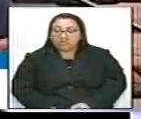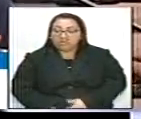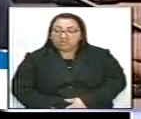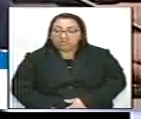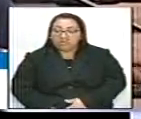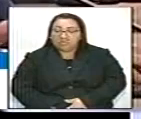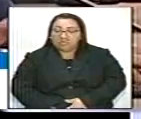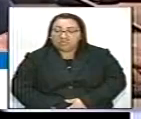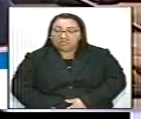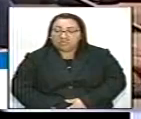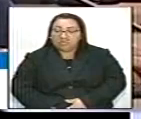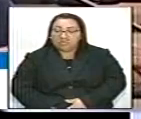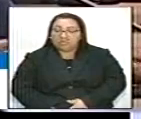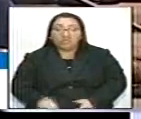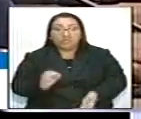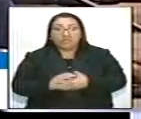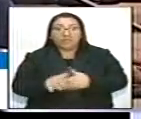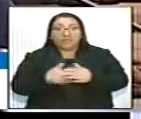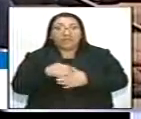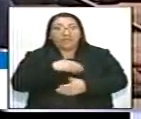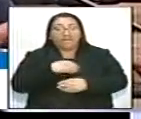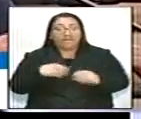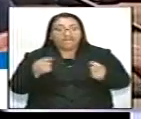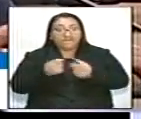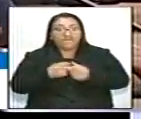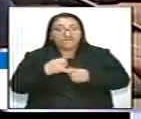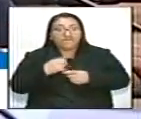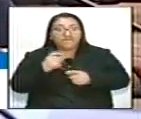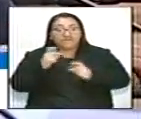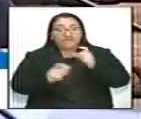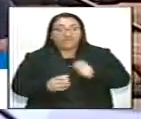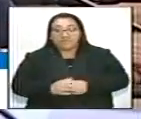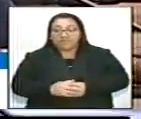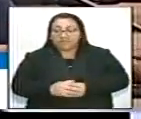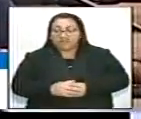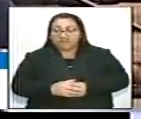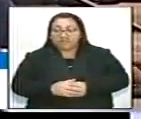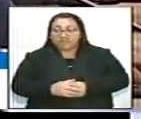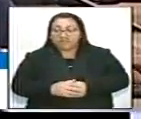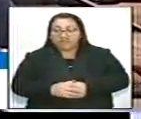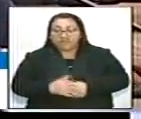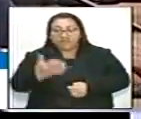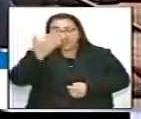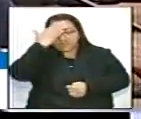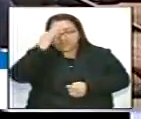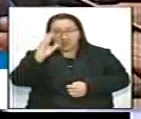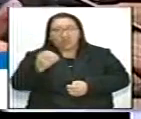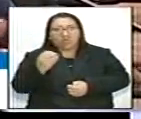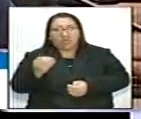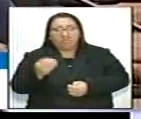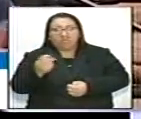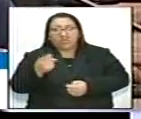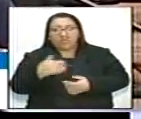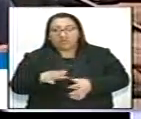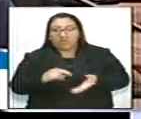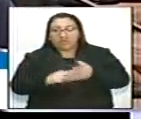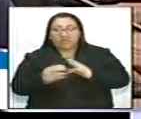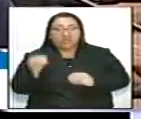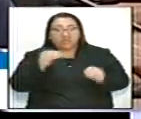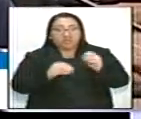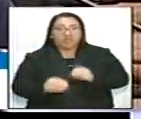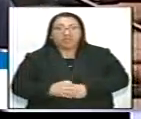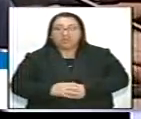servir a los miembros de la comisión y a la opinión pública a enterarse cómo es que se está